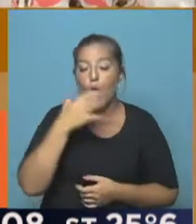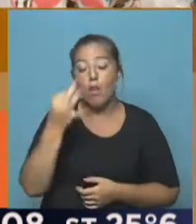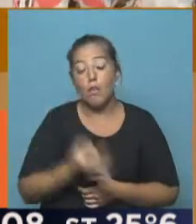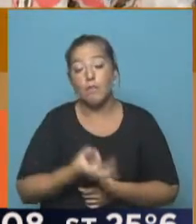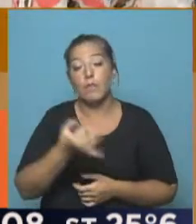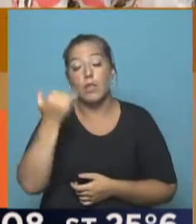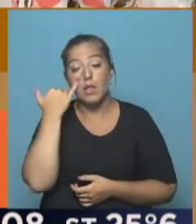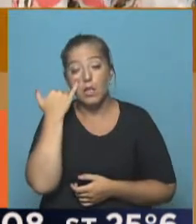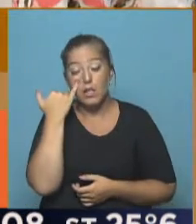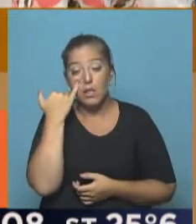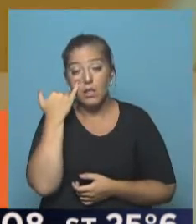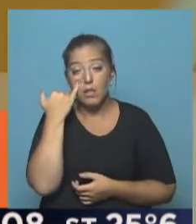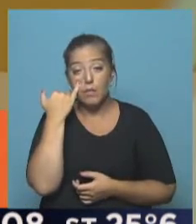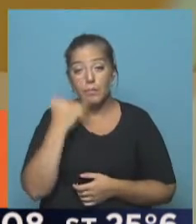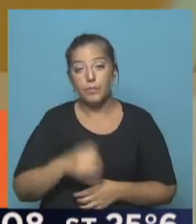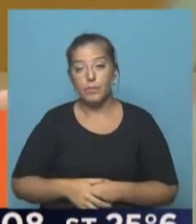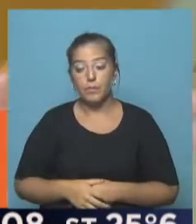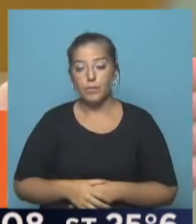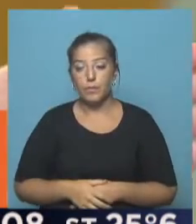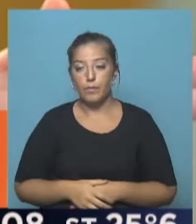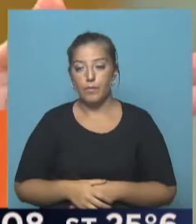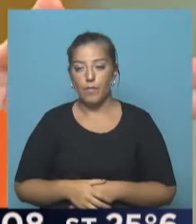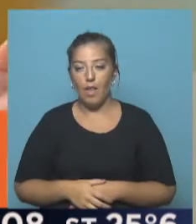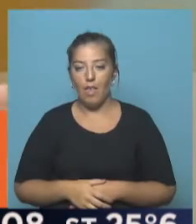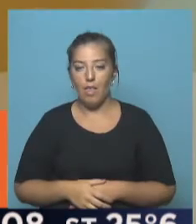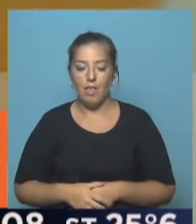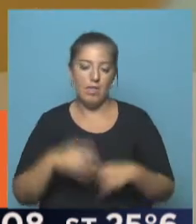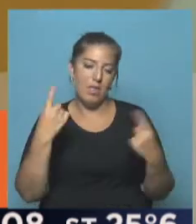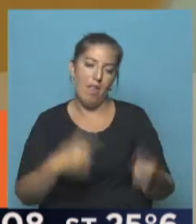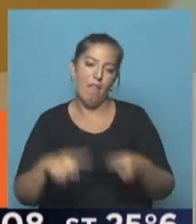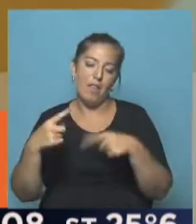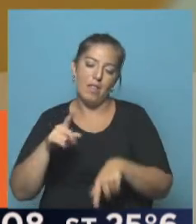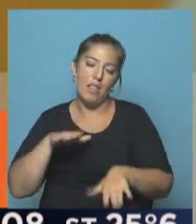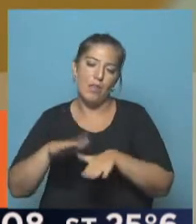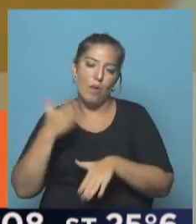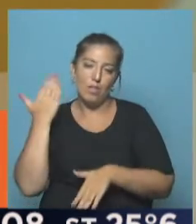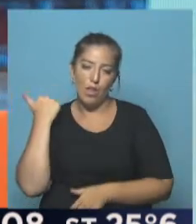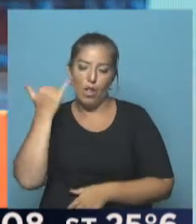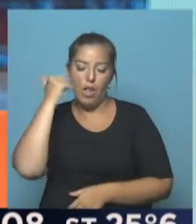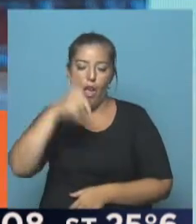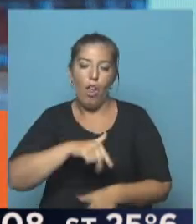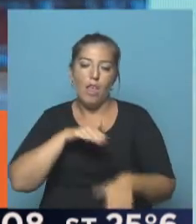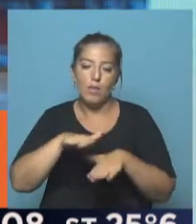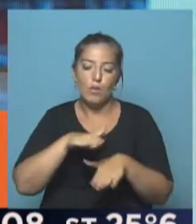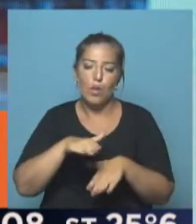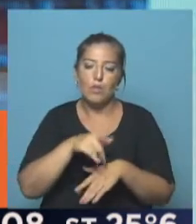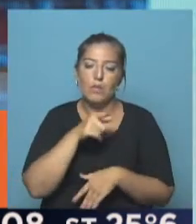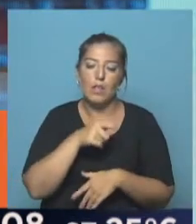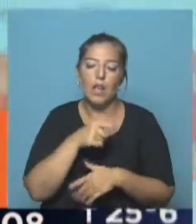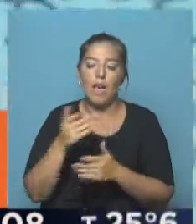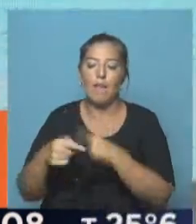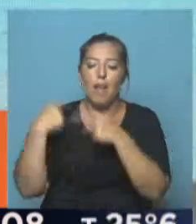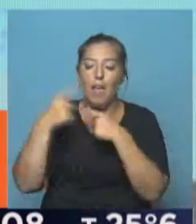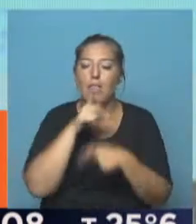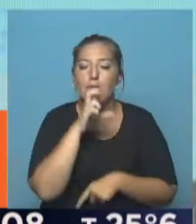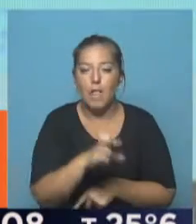verdad es que hay un abismo entre la situación que recibe Donald Trump respecto de la situación